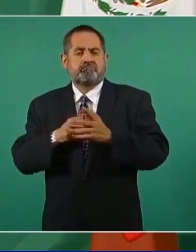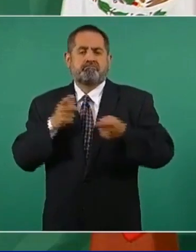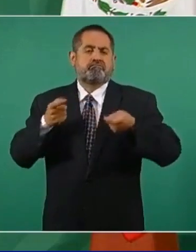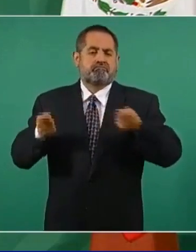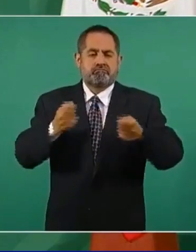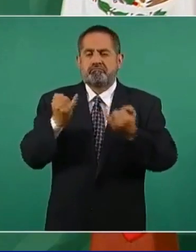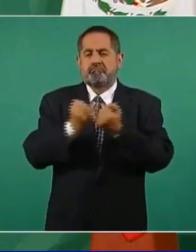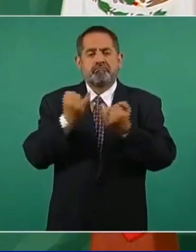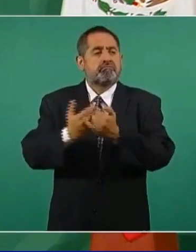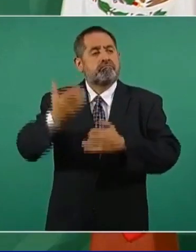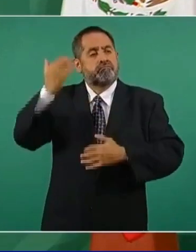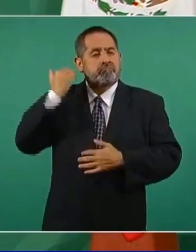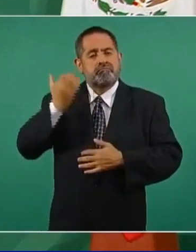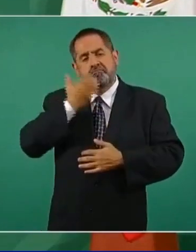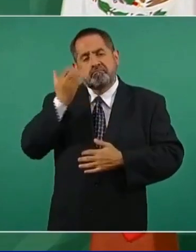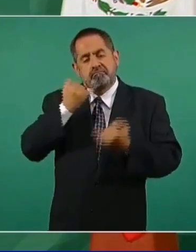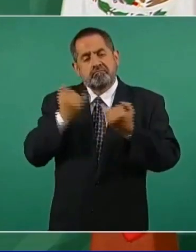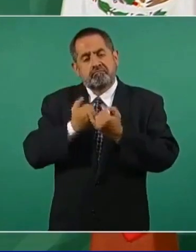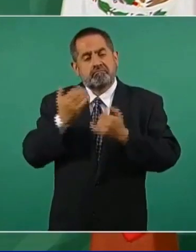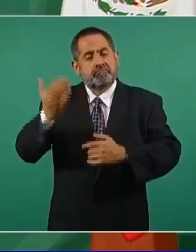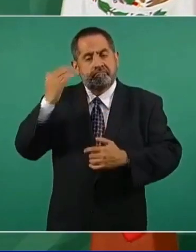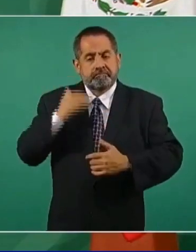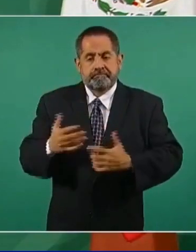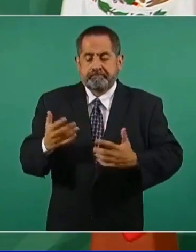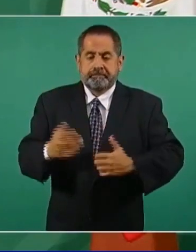las prácticas de antes.